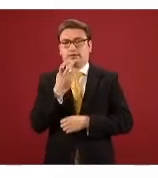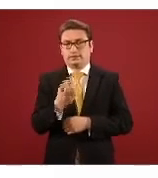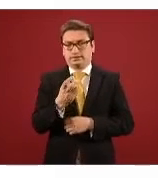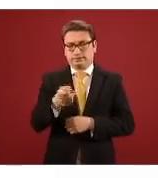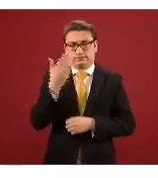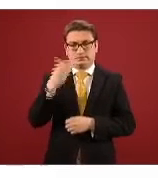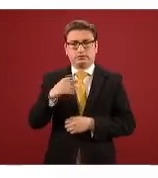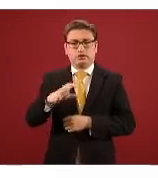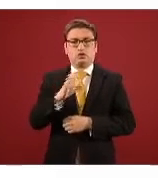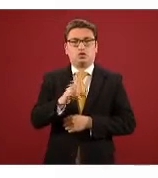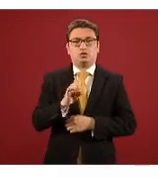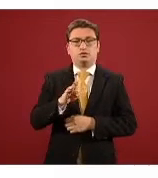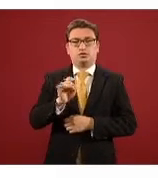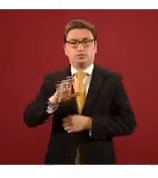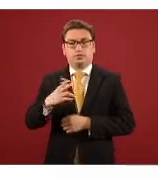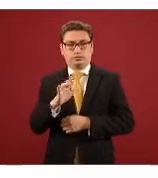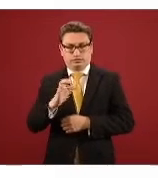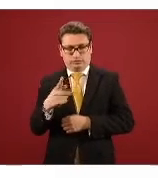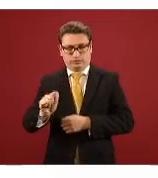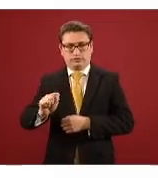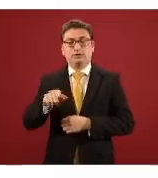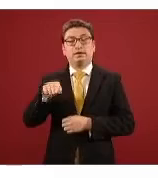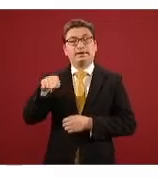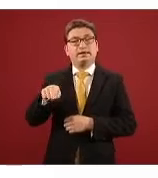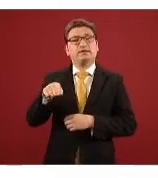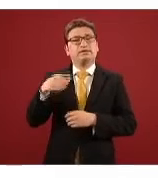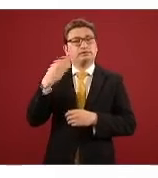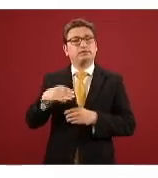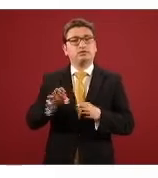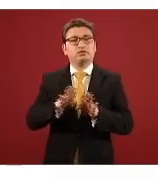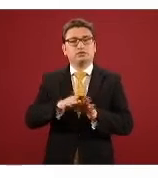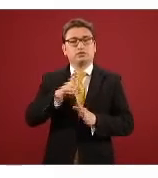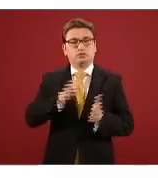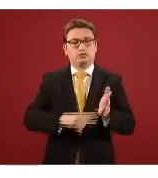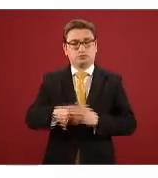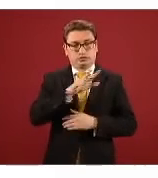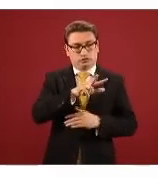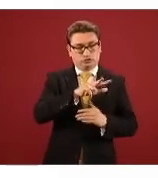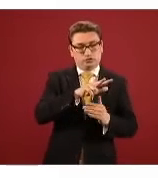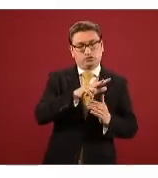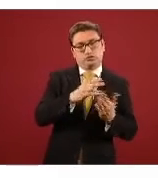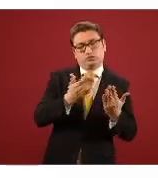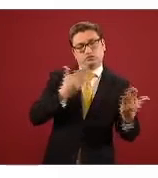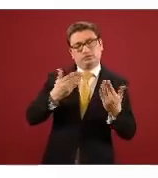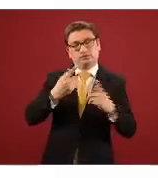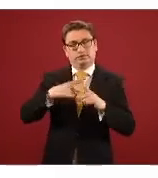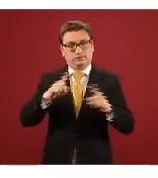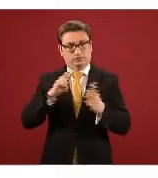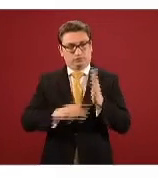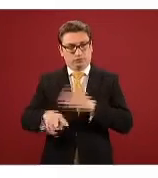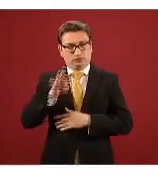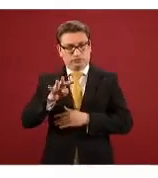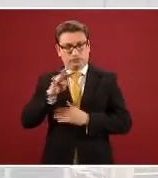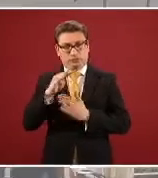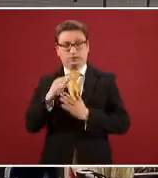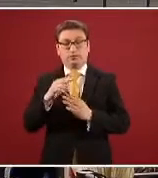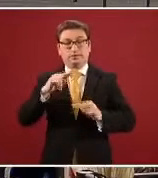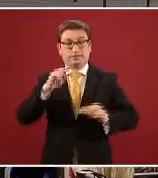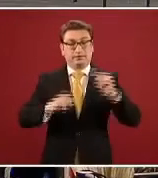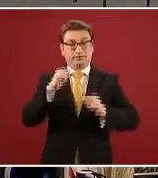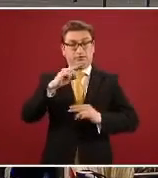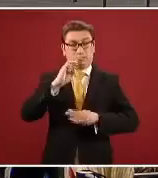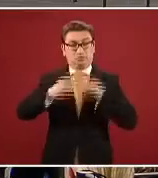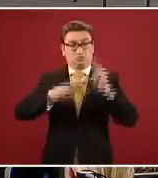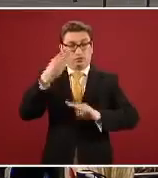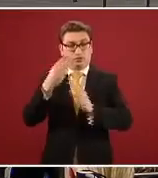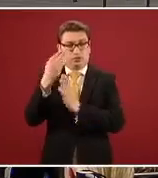el caso de Odebrecht. A diferencia de esa medición de 2018, en 2019 el Barómetro Global ha señalado